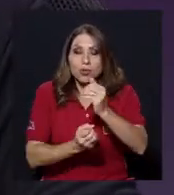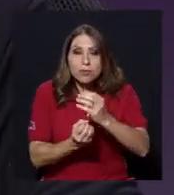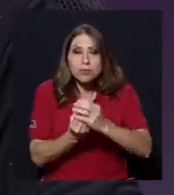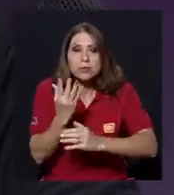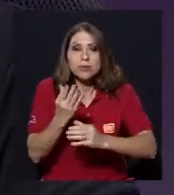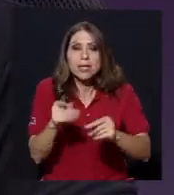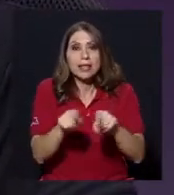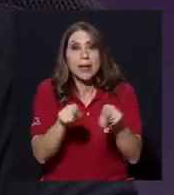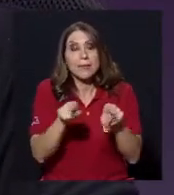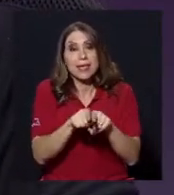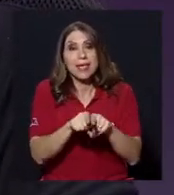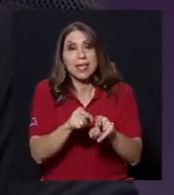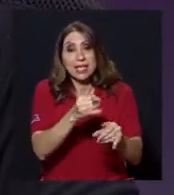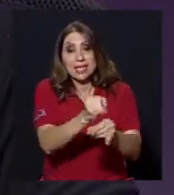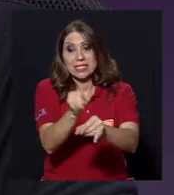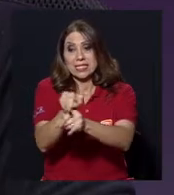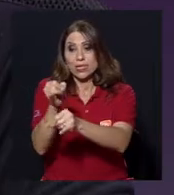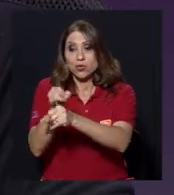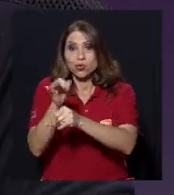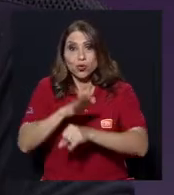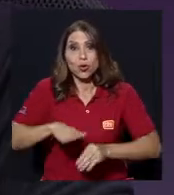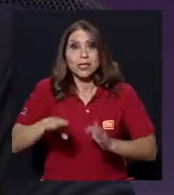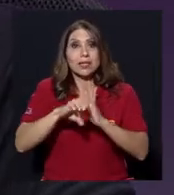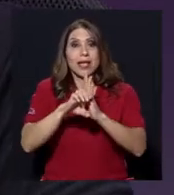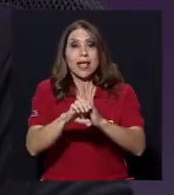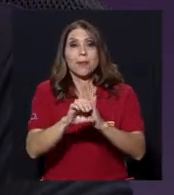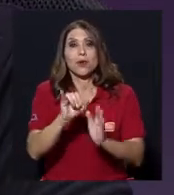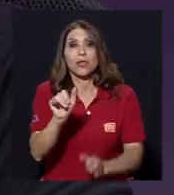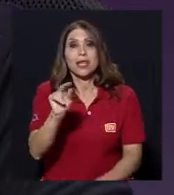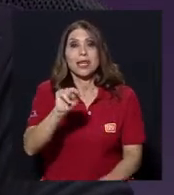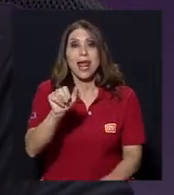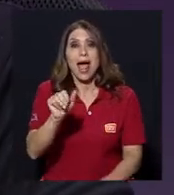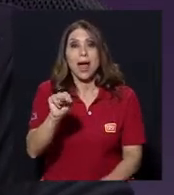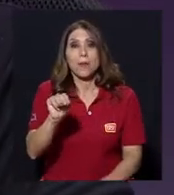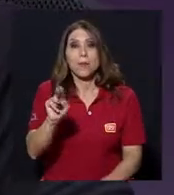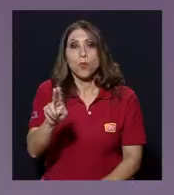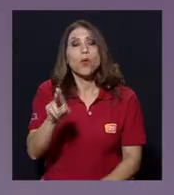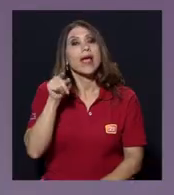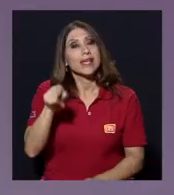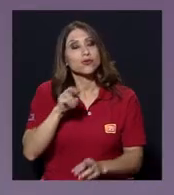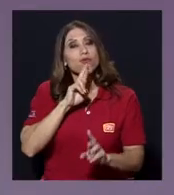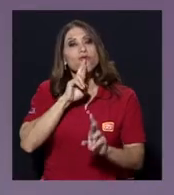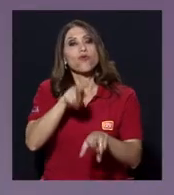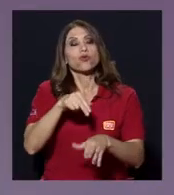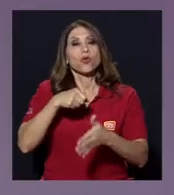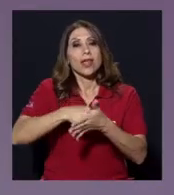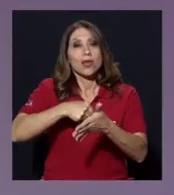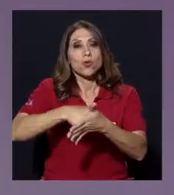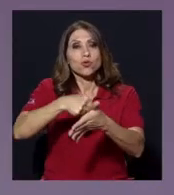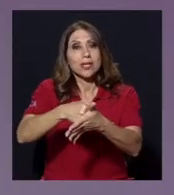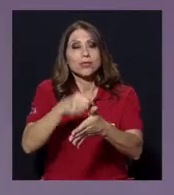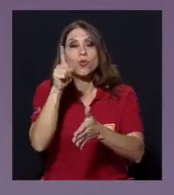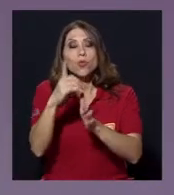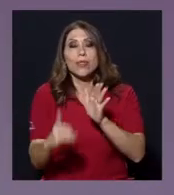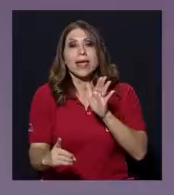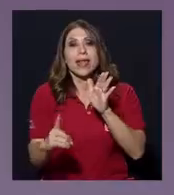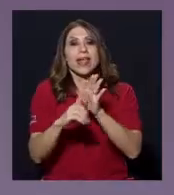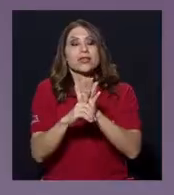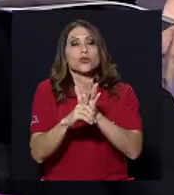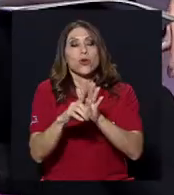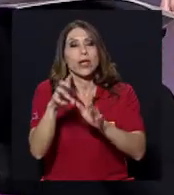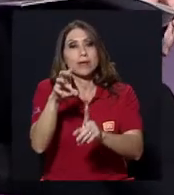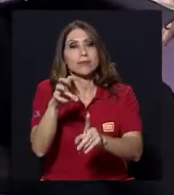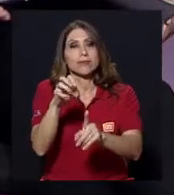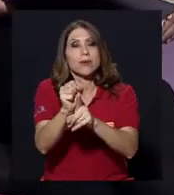también las instituciones que tenemos hoy como el INAMO ha sido fruto de luchas y ha sido un derecho conquistado por las mujeres y por las